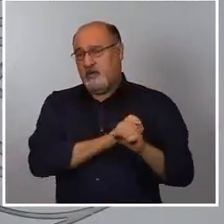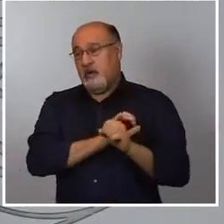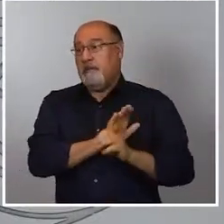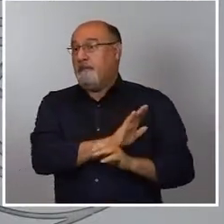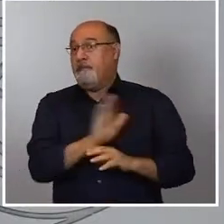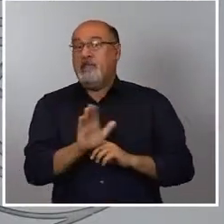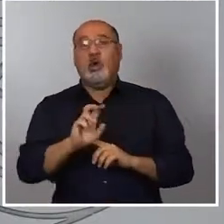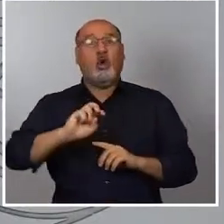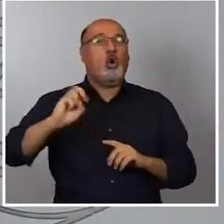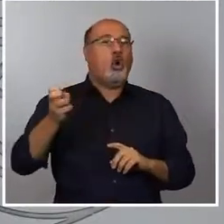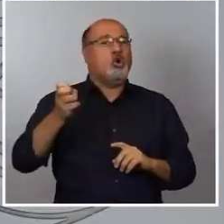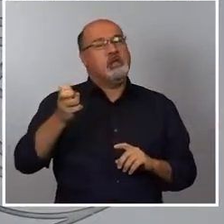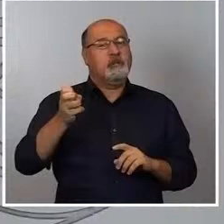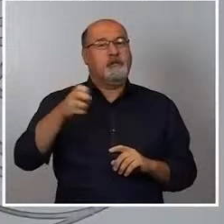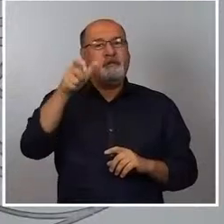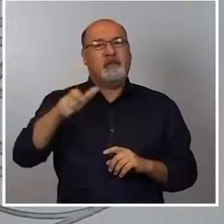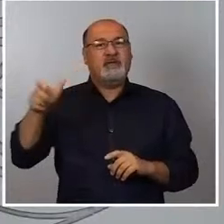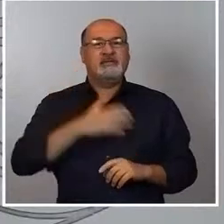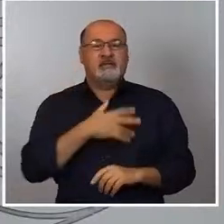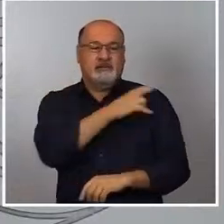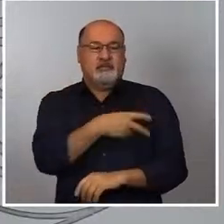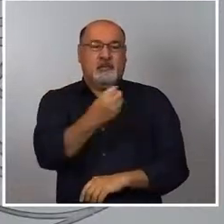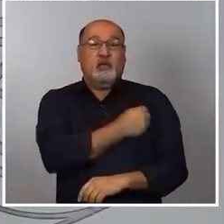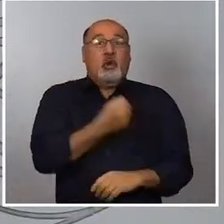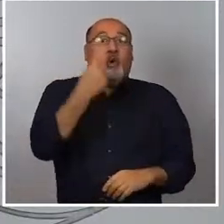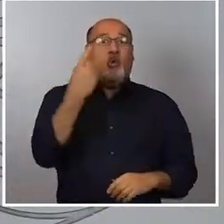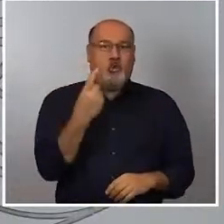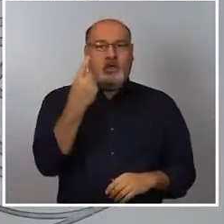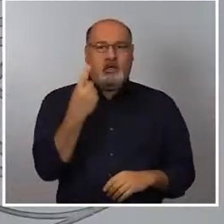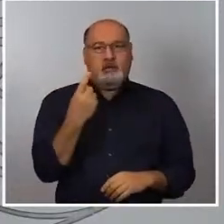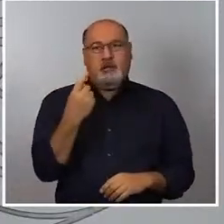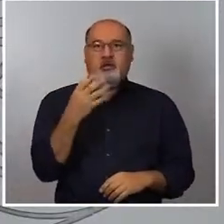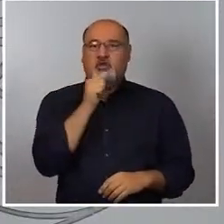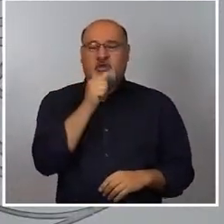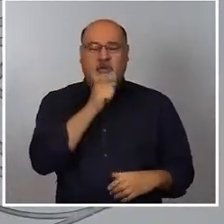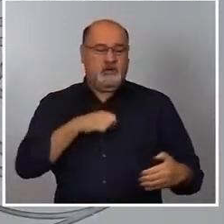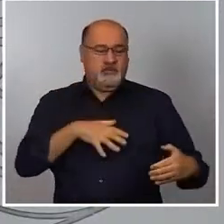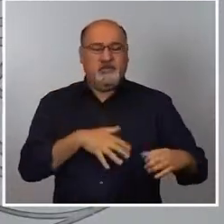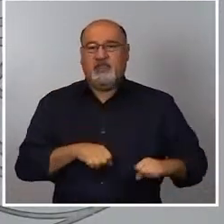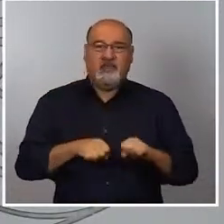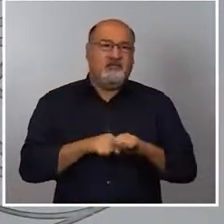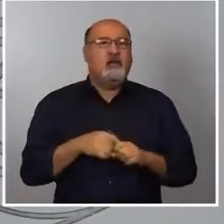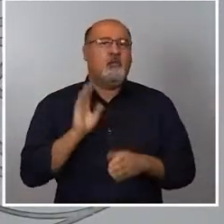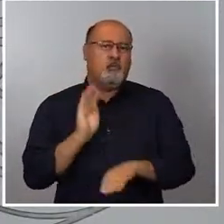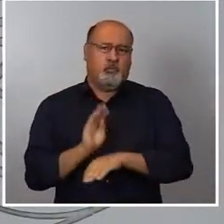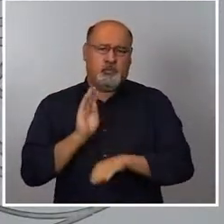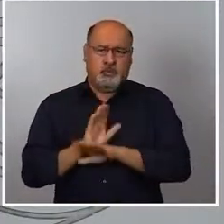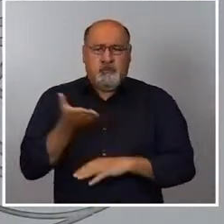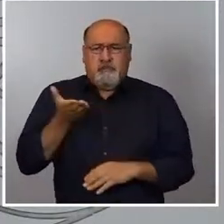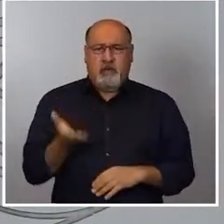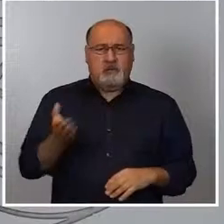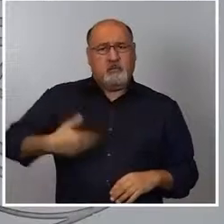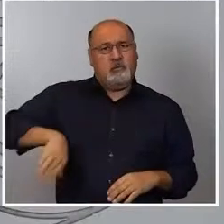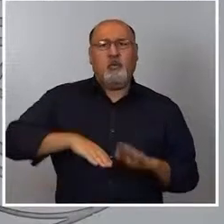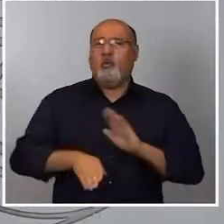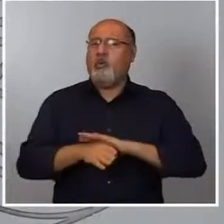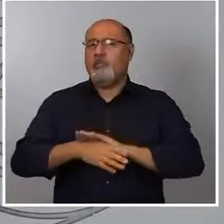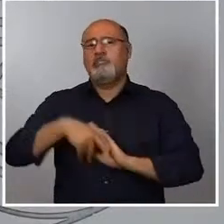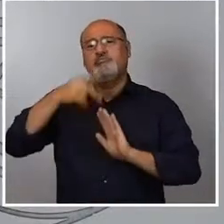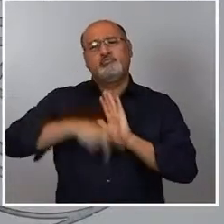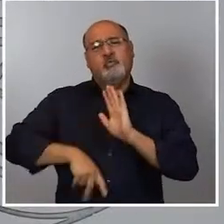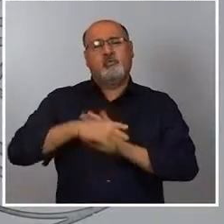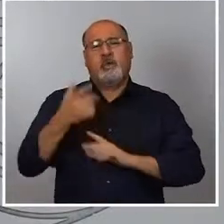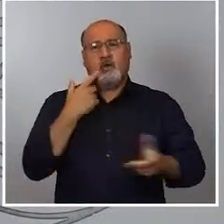que todavía no hayan alcanzado la inmunidad aunque estén vacunadas está ahí y por tanto es muy importante mantener las medidas de control de la transmisión